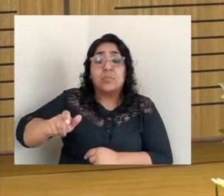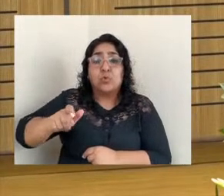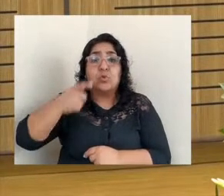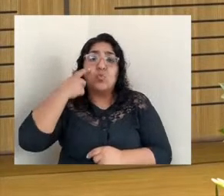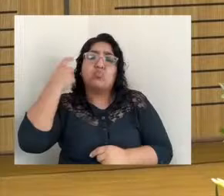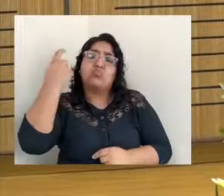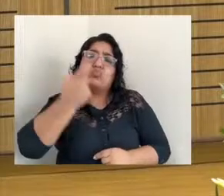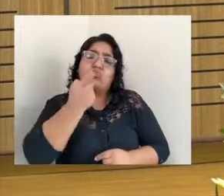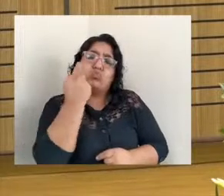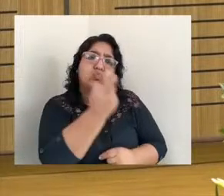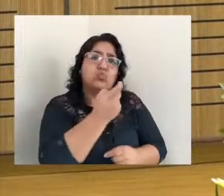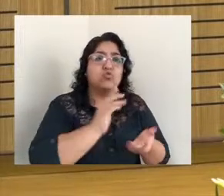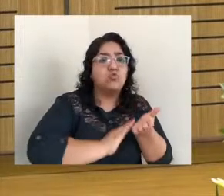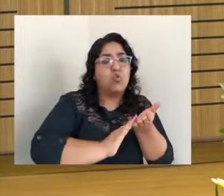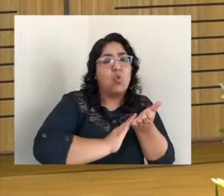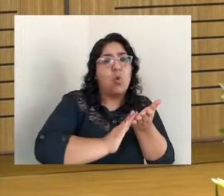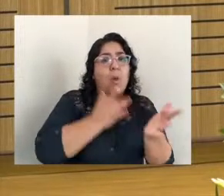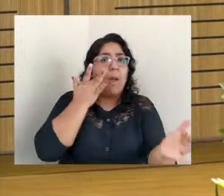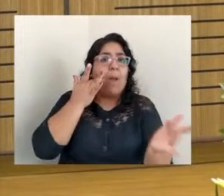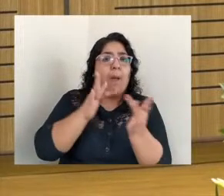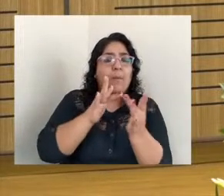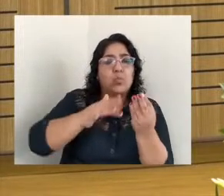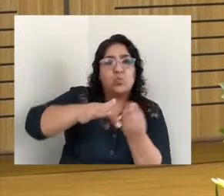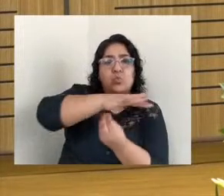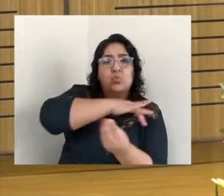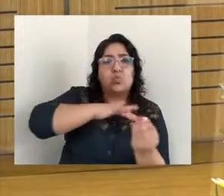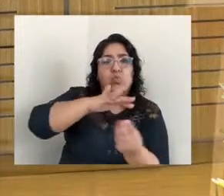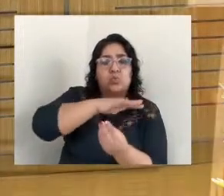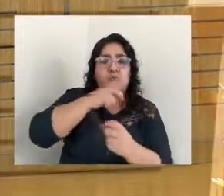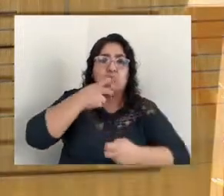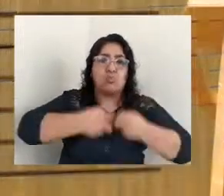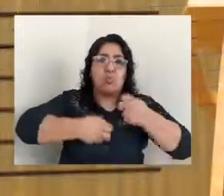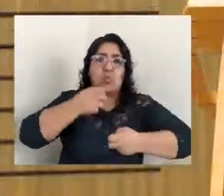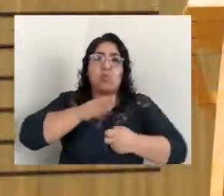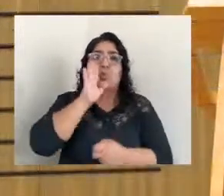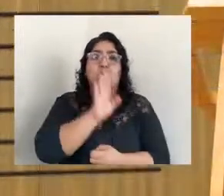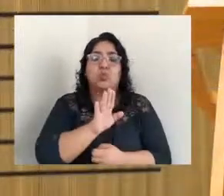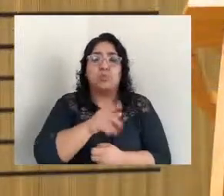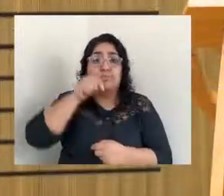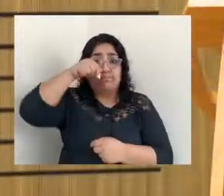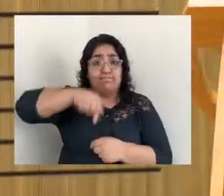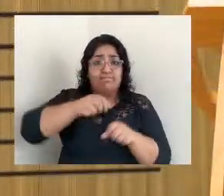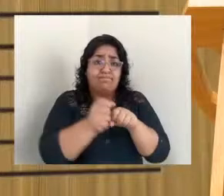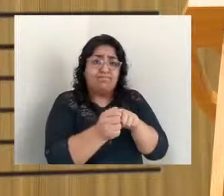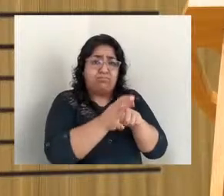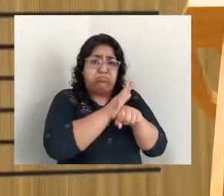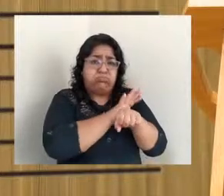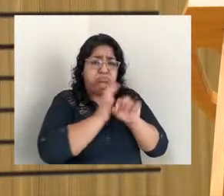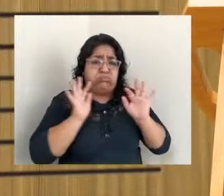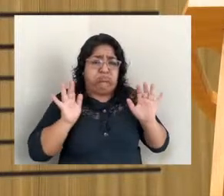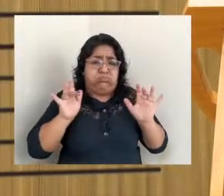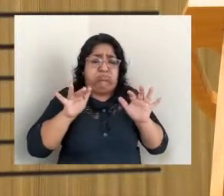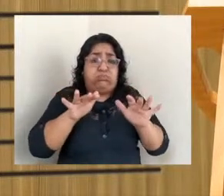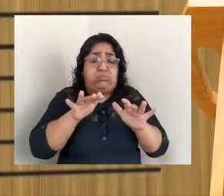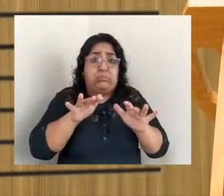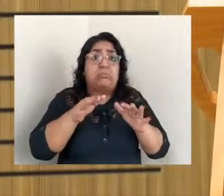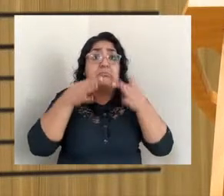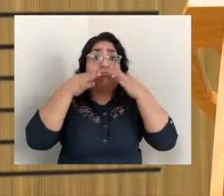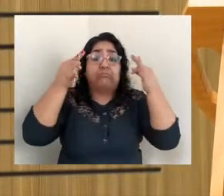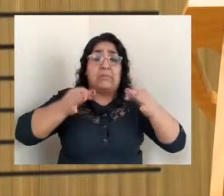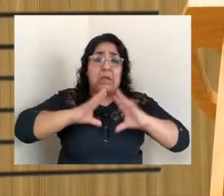buscar soluciones acorde a los problemas del contexto. Esta pandemia definitivamente